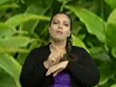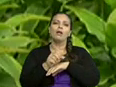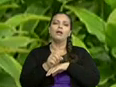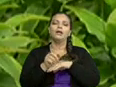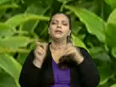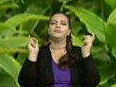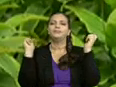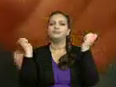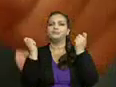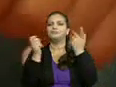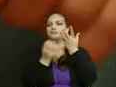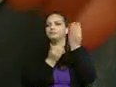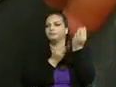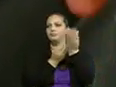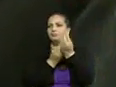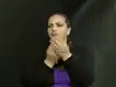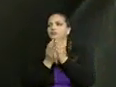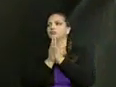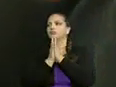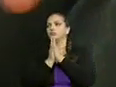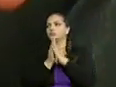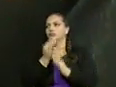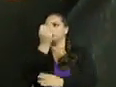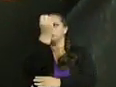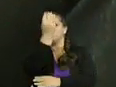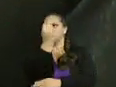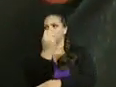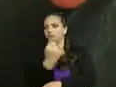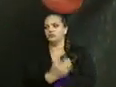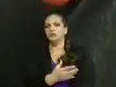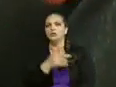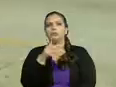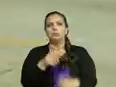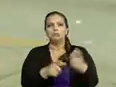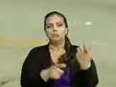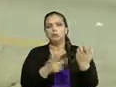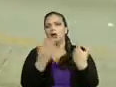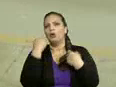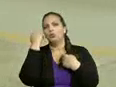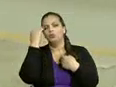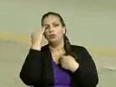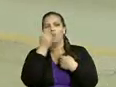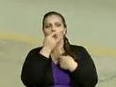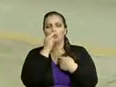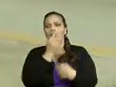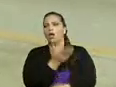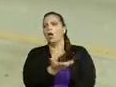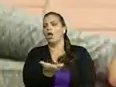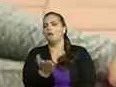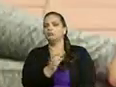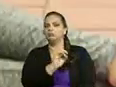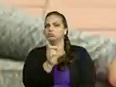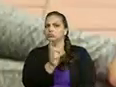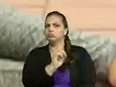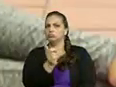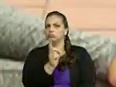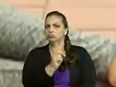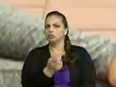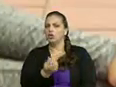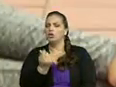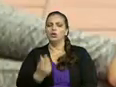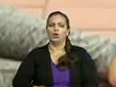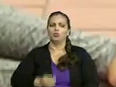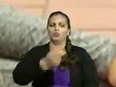para exponerlos en semáforos de las principales ciudades del país. A nivel nacional se habrían detectado 4 casos que